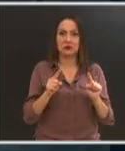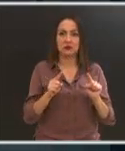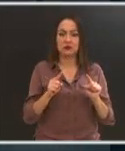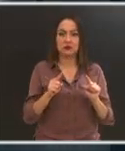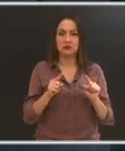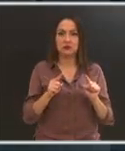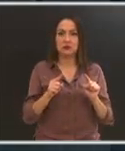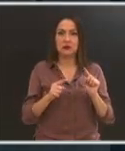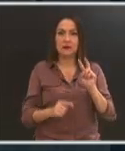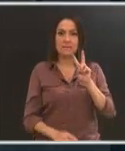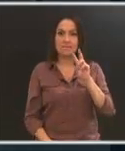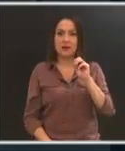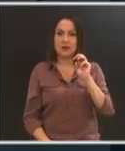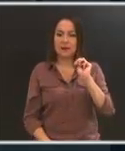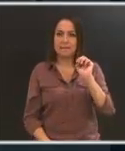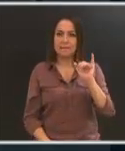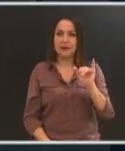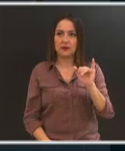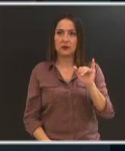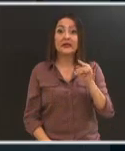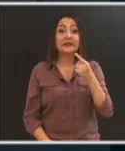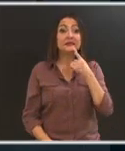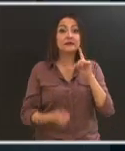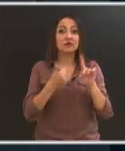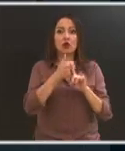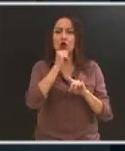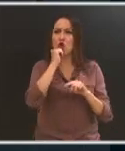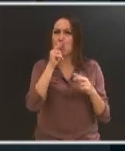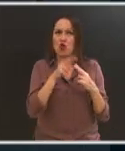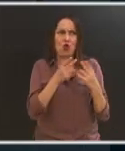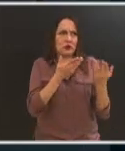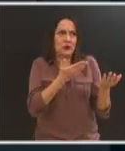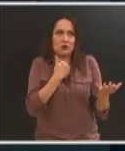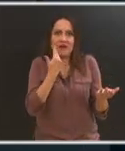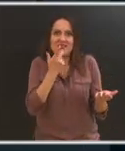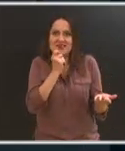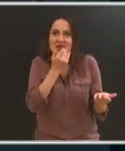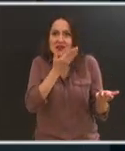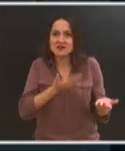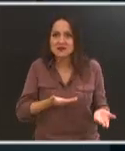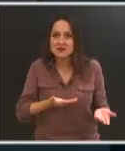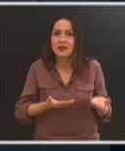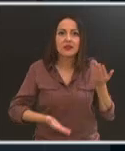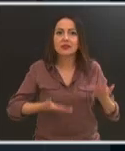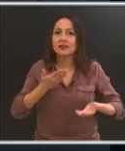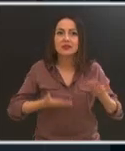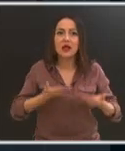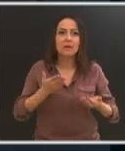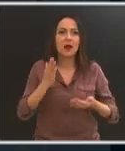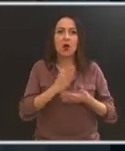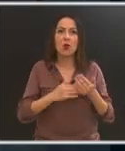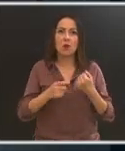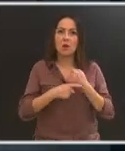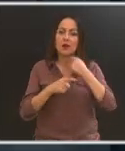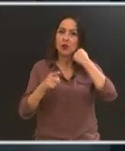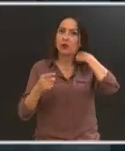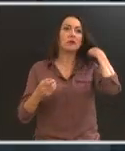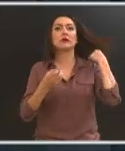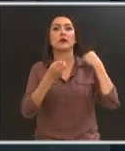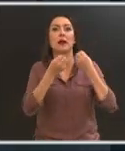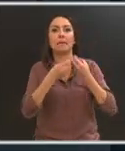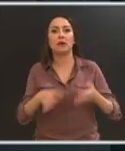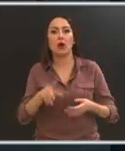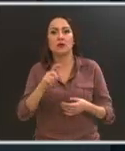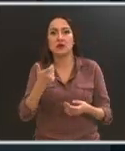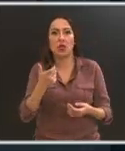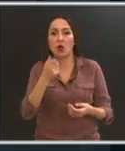fue el 20 de mayo, donde ella indica que no lo conoce y que posiblemente tal vez esté en algún momento que a ella se le perdió la cédula, pues